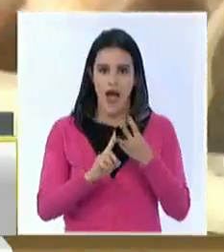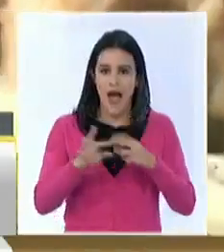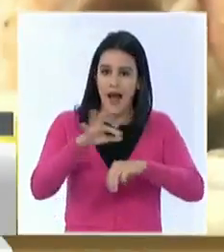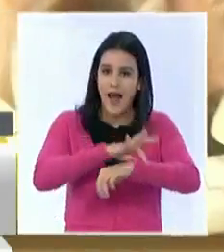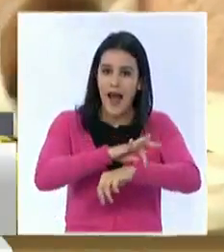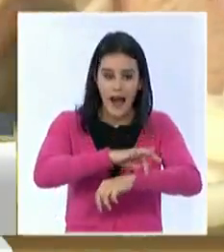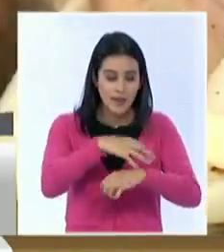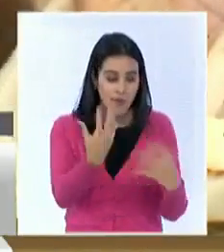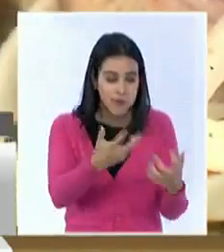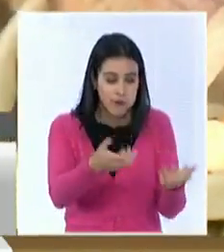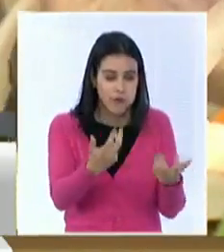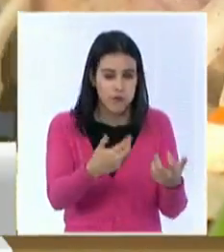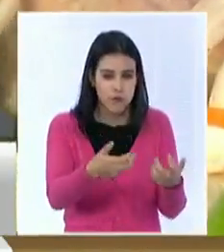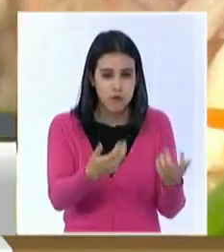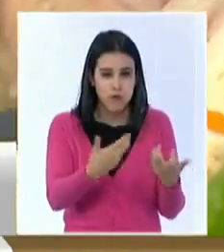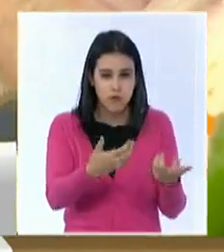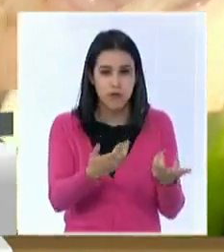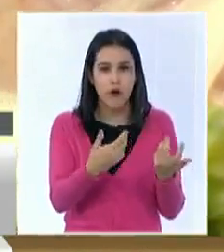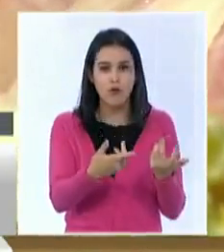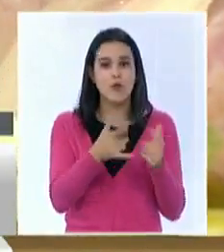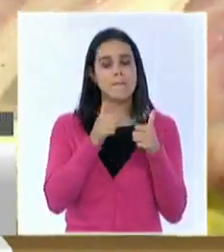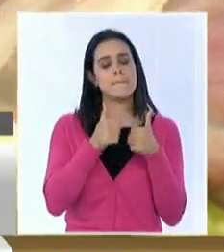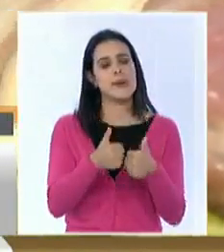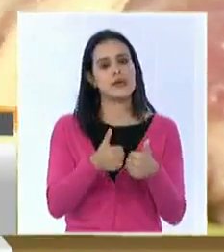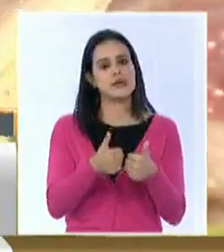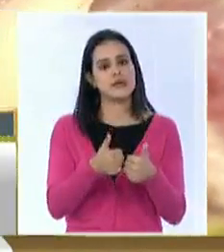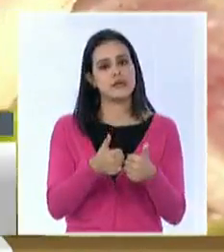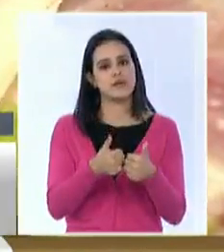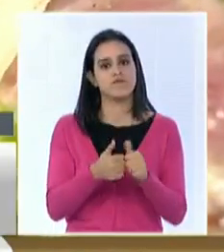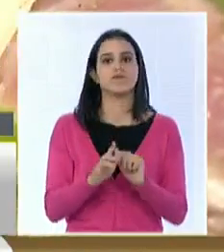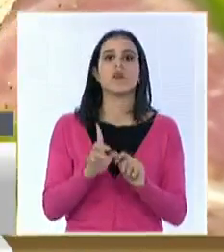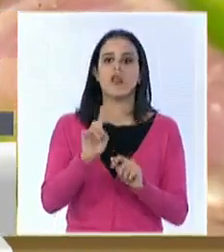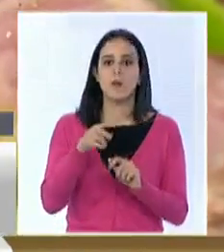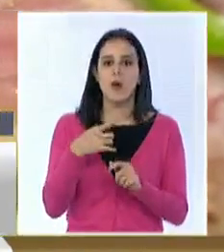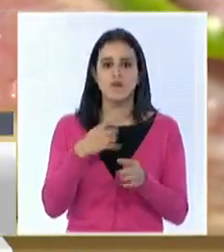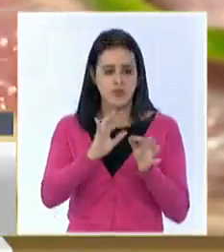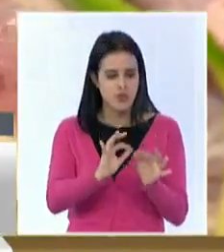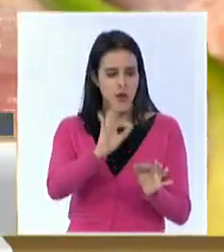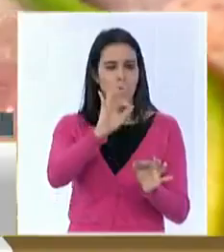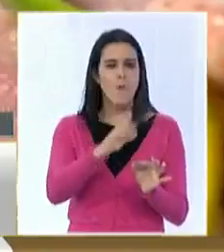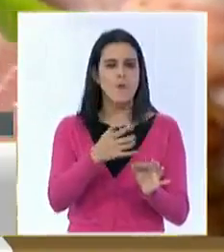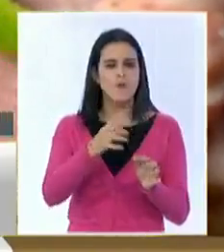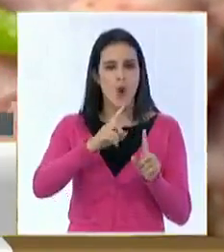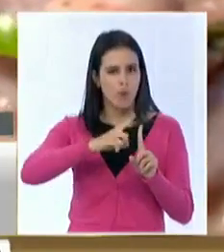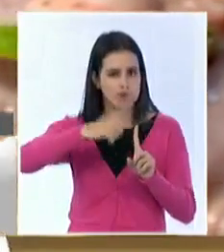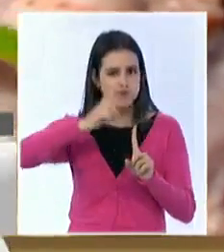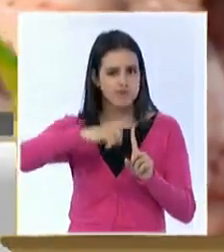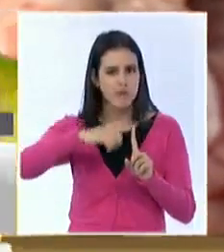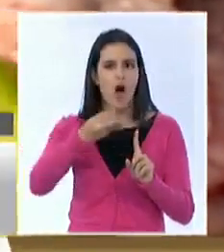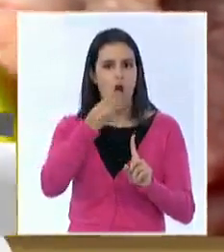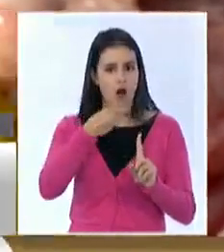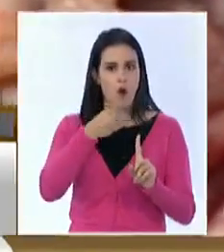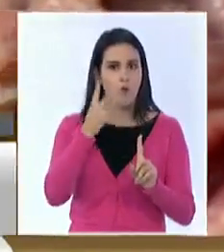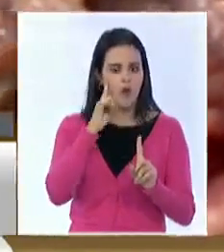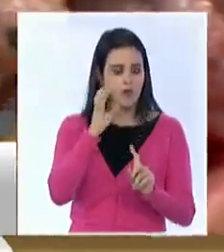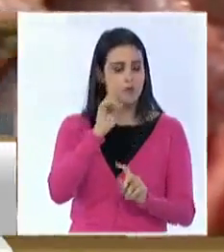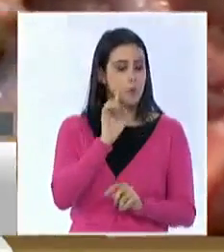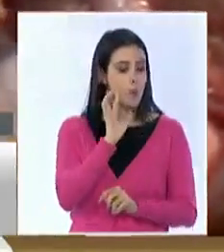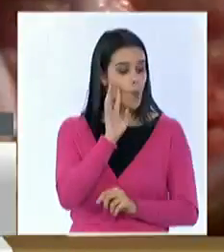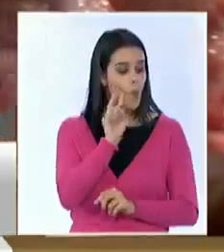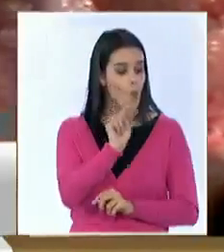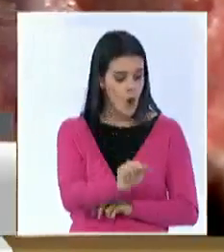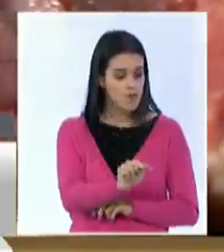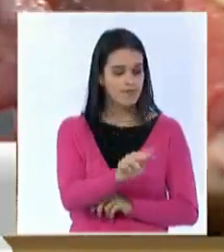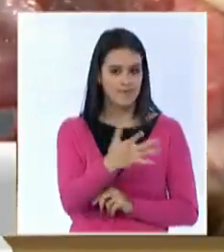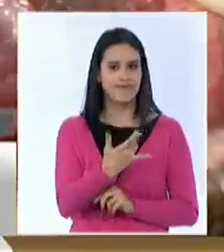carnes, aves y productos de huevo crudo. Use un termómetro para alimentos y asegúrese que estos hayan alcanzado una